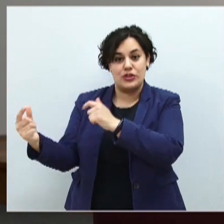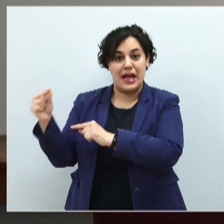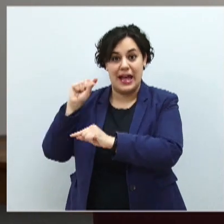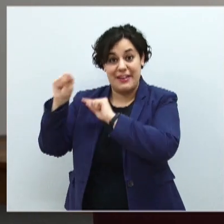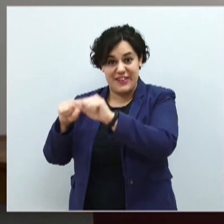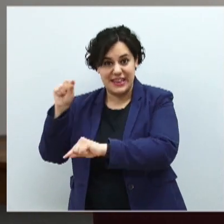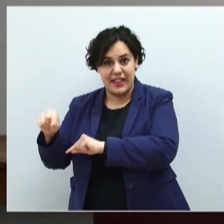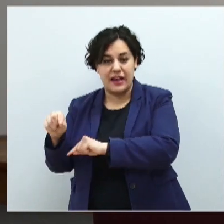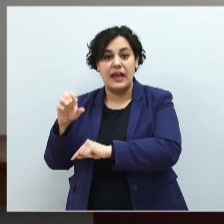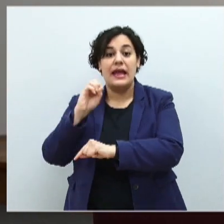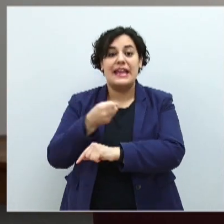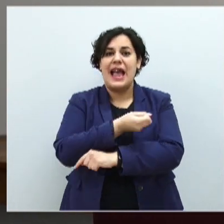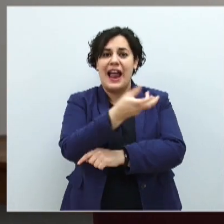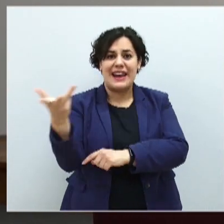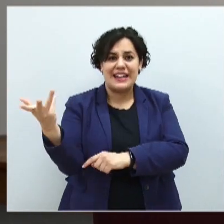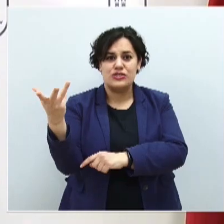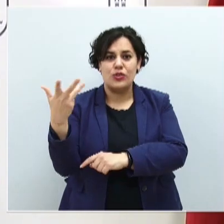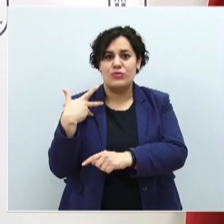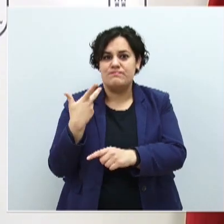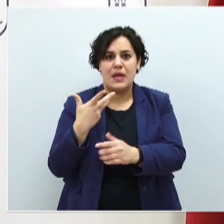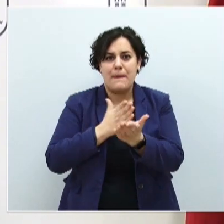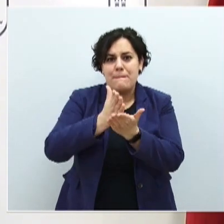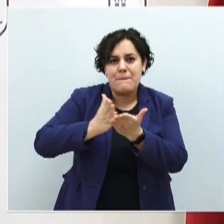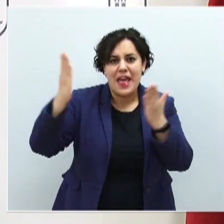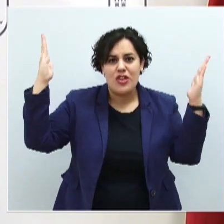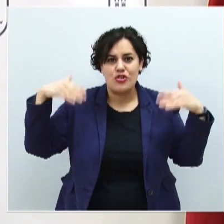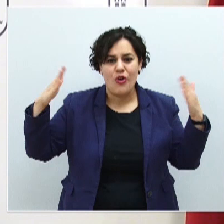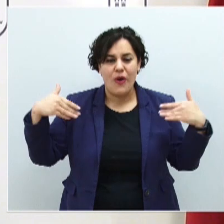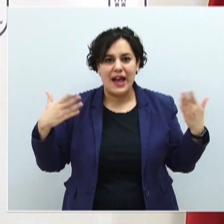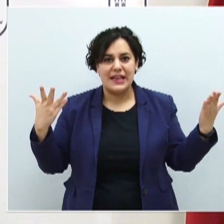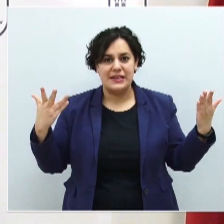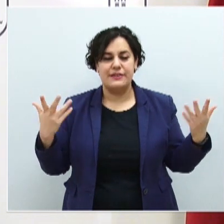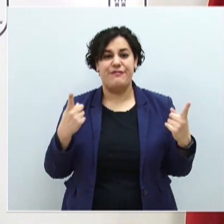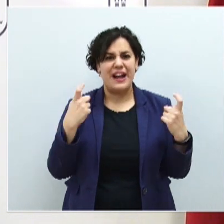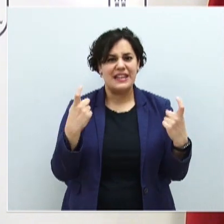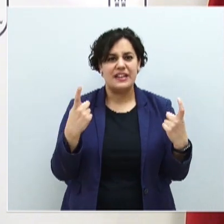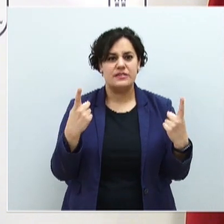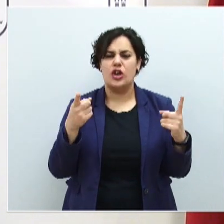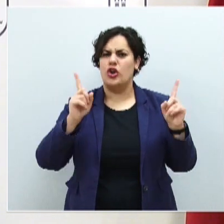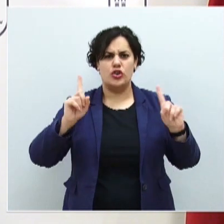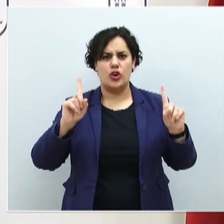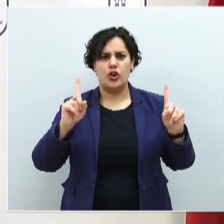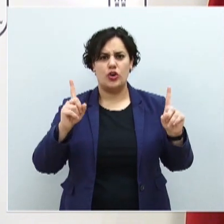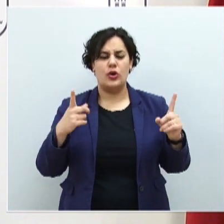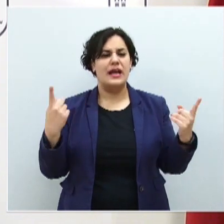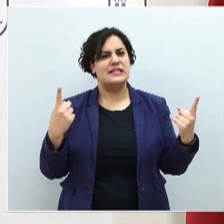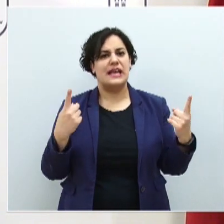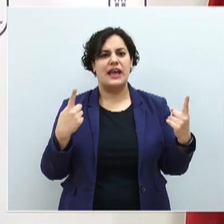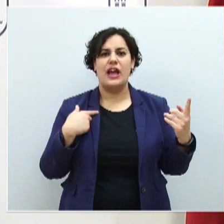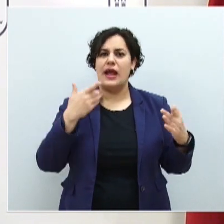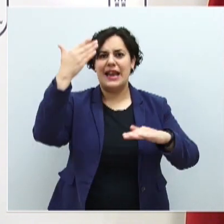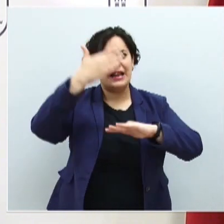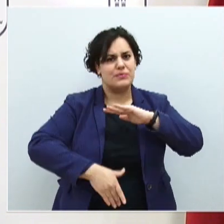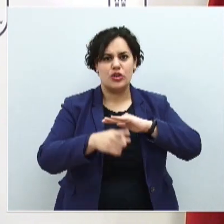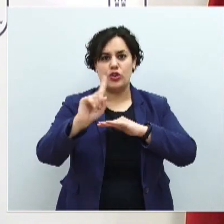ante una posible escasez de medios para hacer más pruebas. Bueno, es lo que estábamos comentando. No es que se releguen, sino los casos en principio